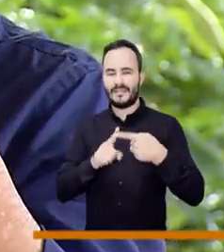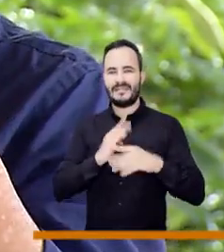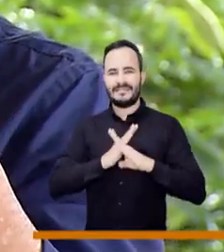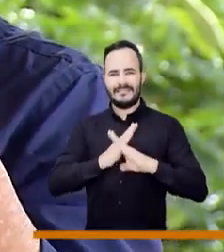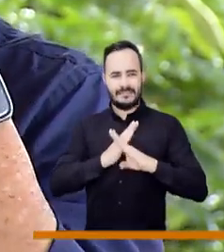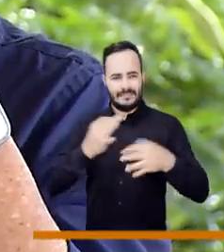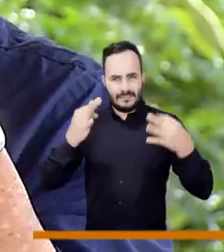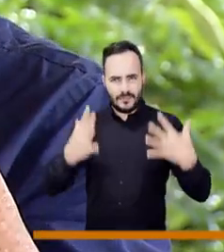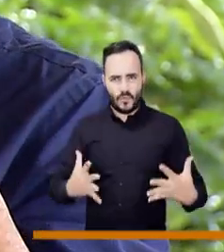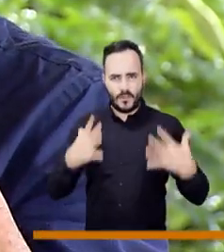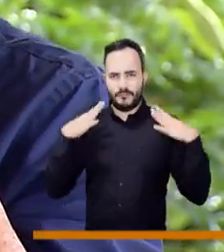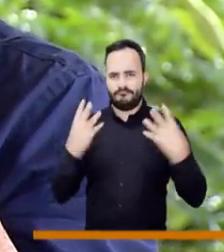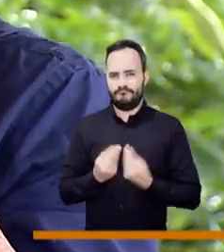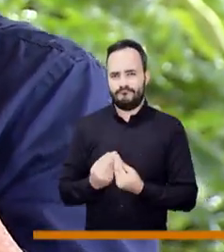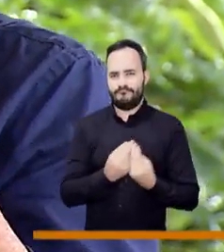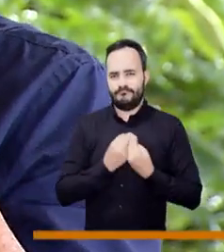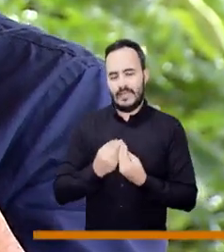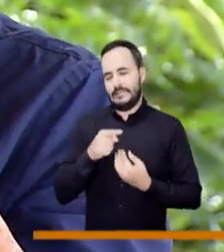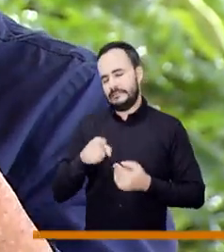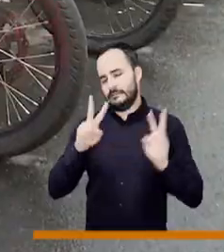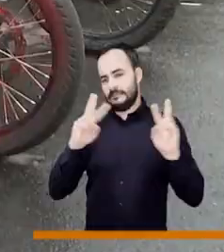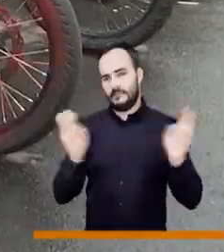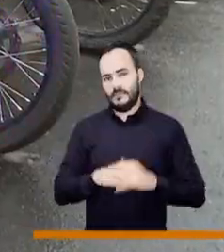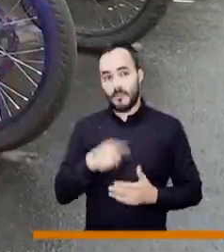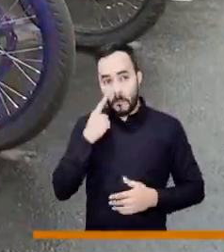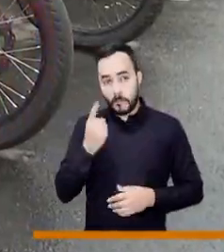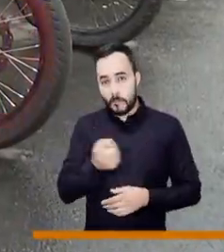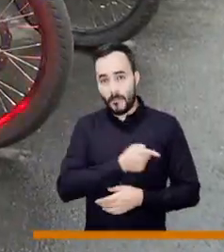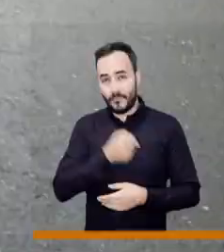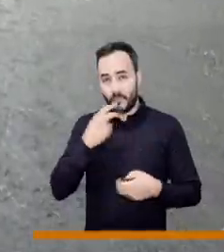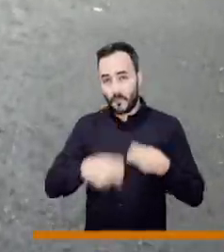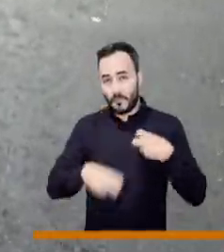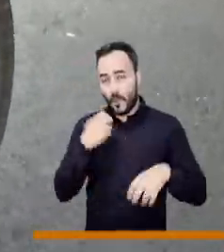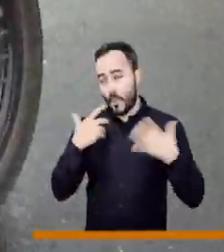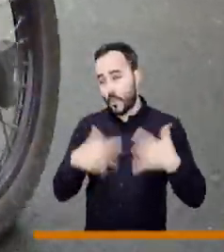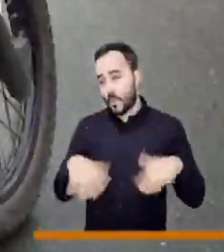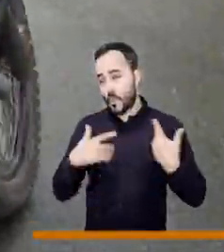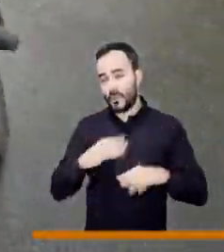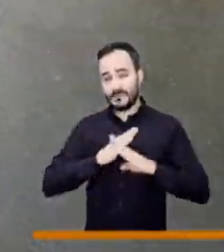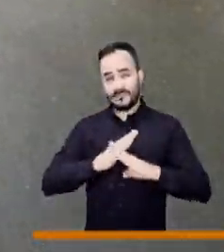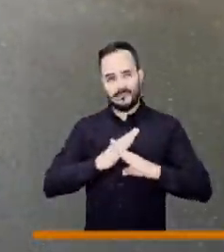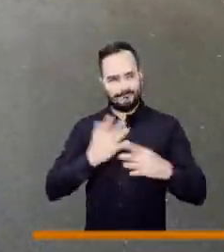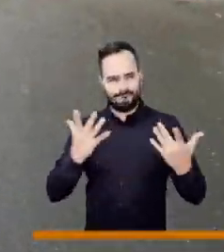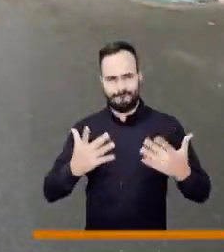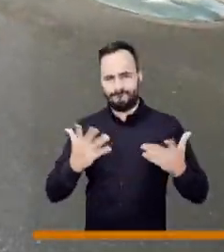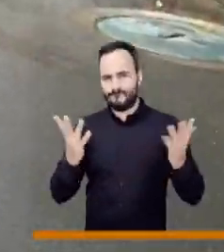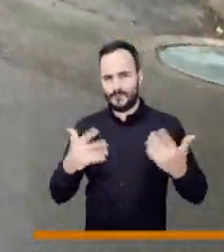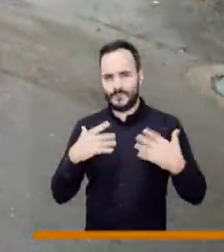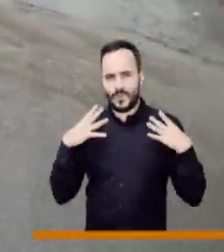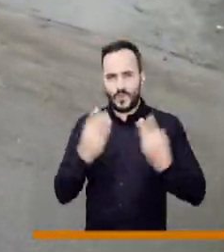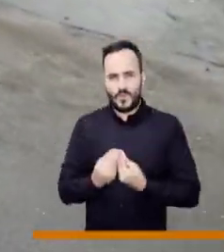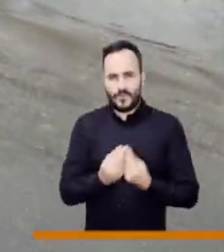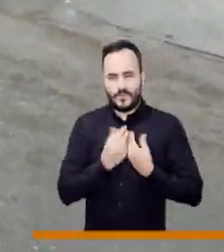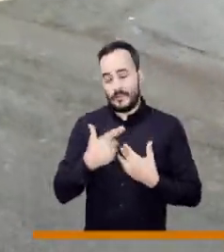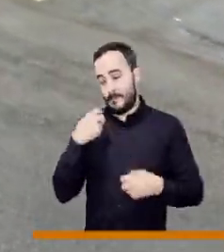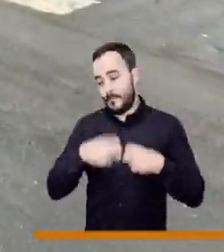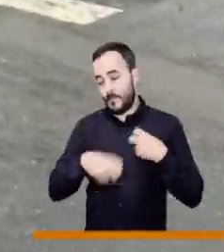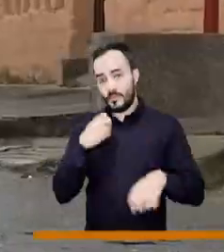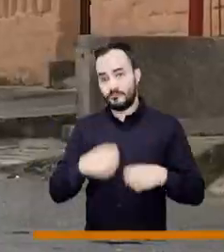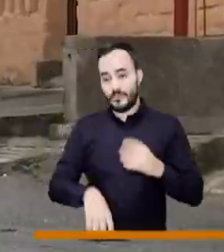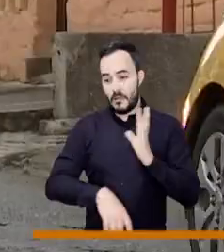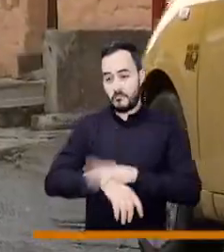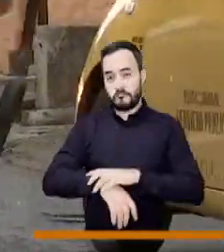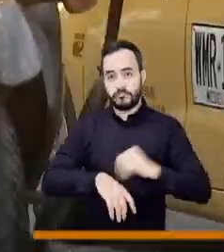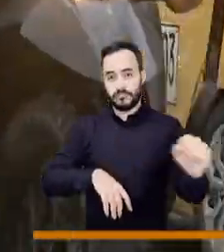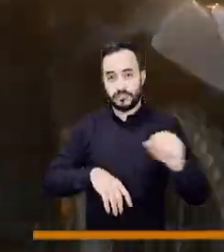El primero, el tema de seguridad y convivencia. Es decir, esta ciudad no solamente tiene un problema de seguridad, sino de convivencia. no solamente le